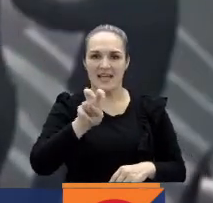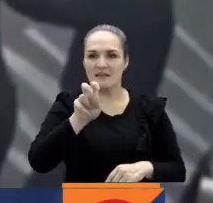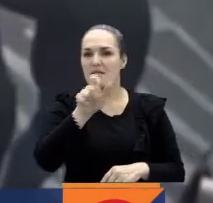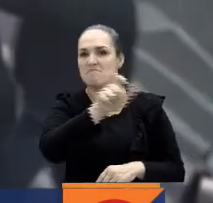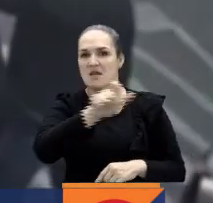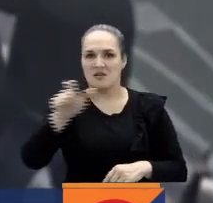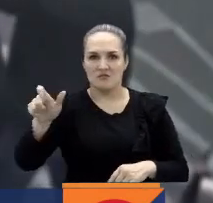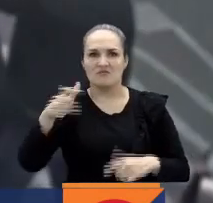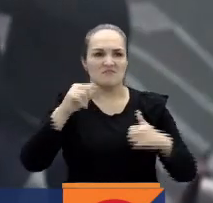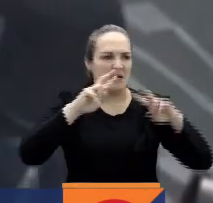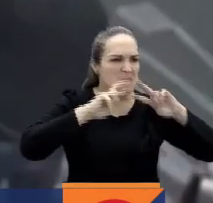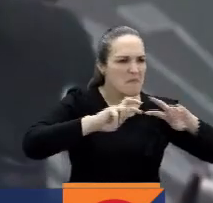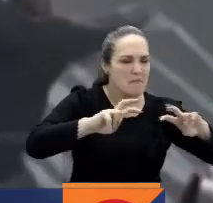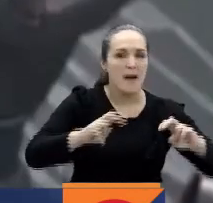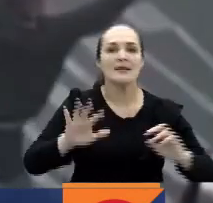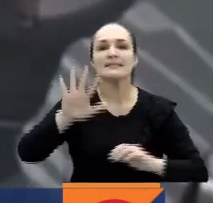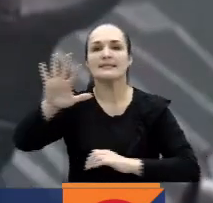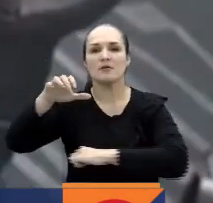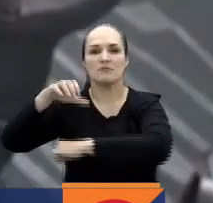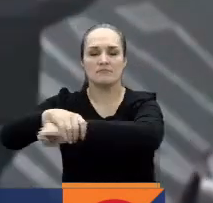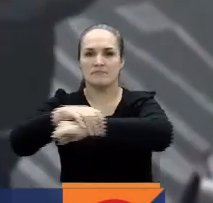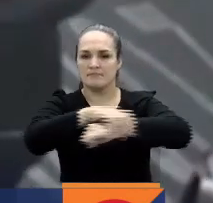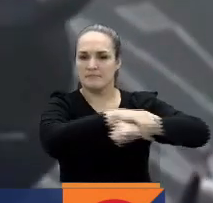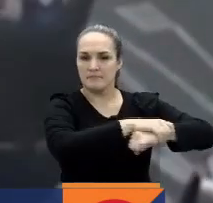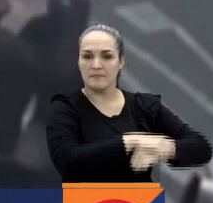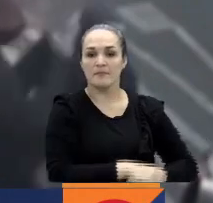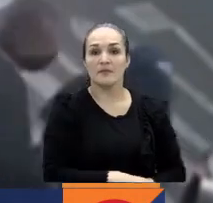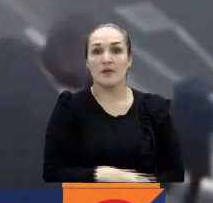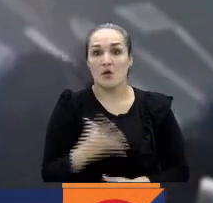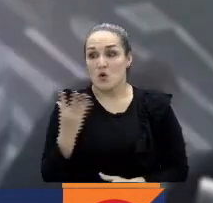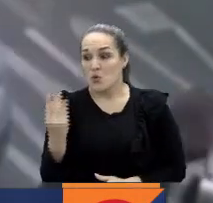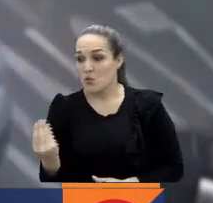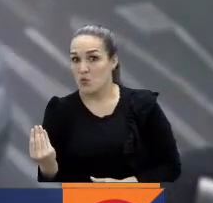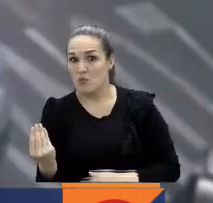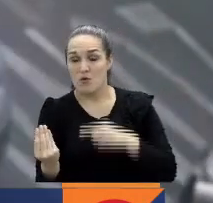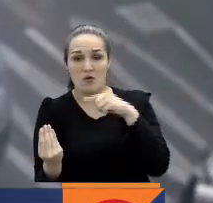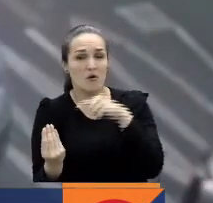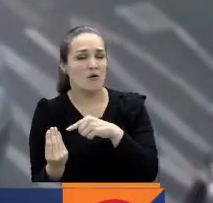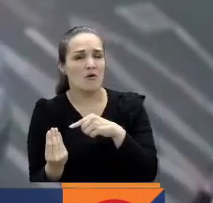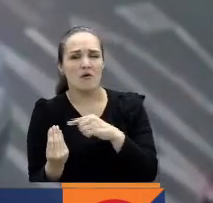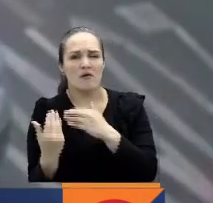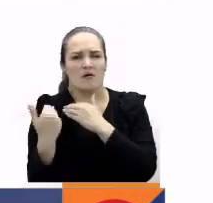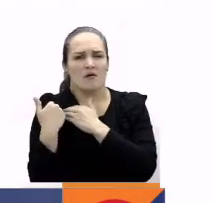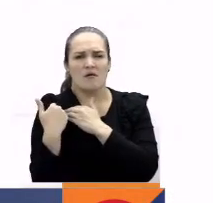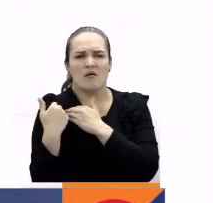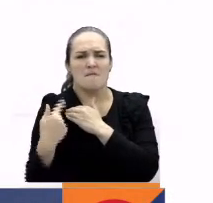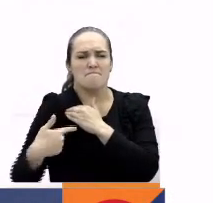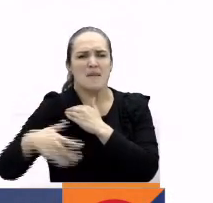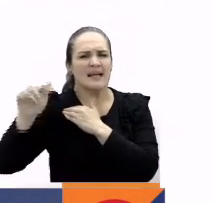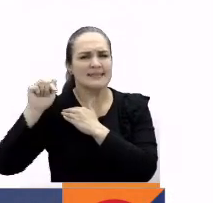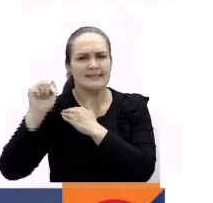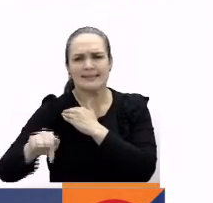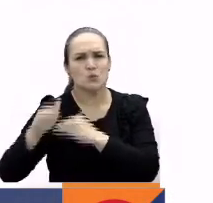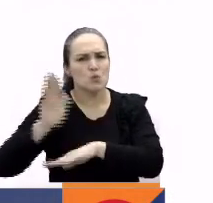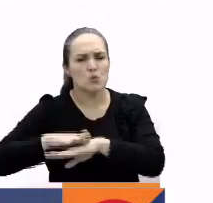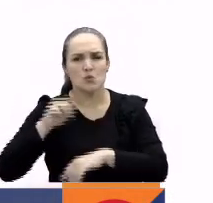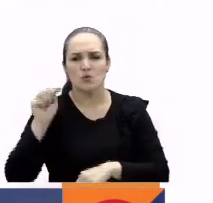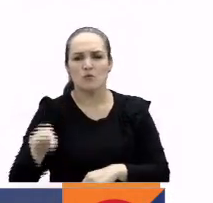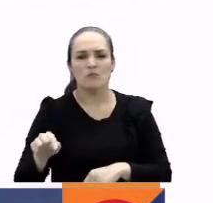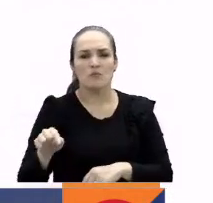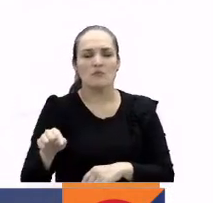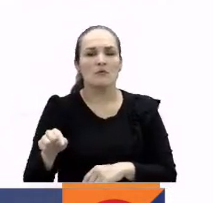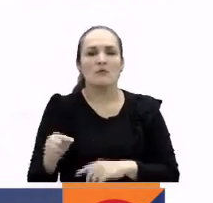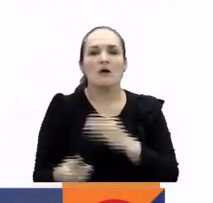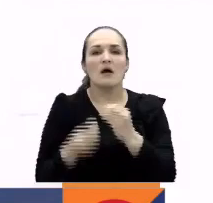captura. Se desarticulan dos organizaciones, una de ellas dedicada